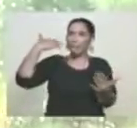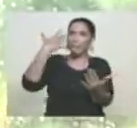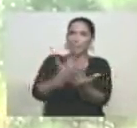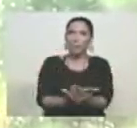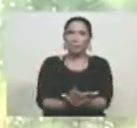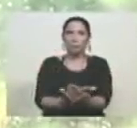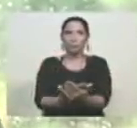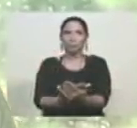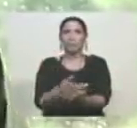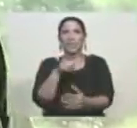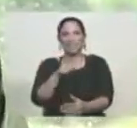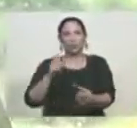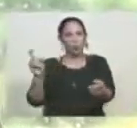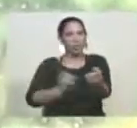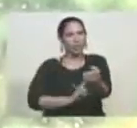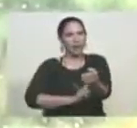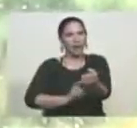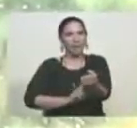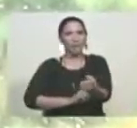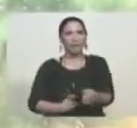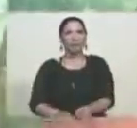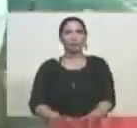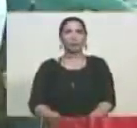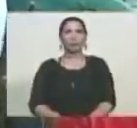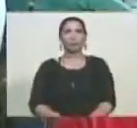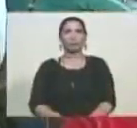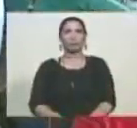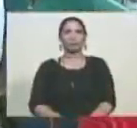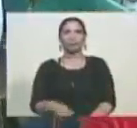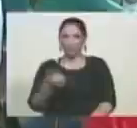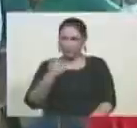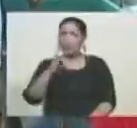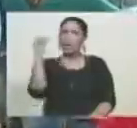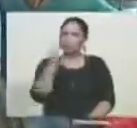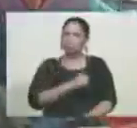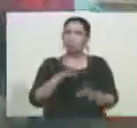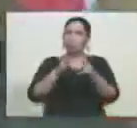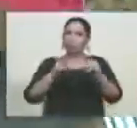años. Y eso da rabia. Hay tierra.